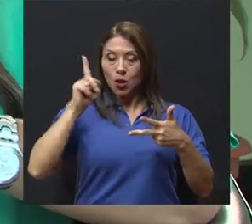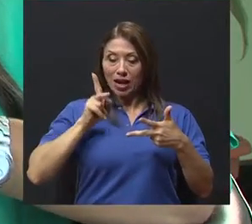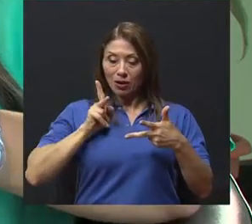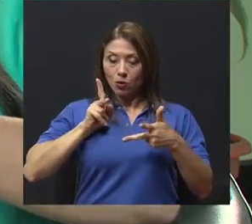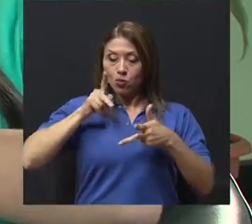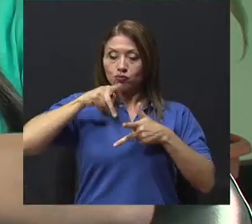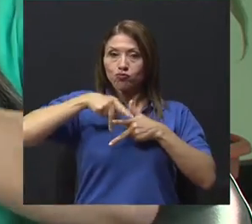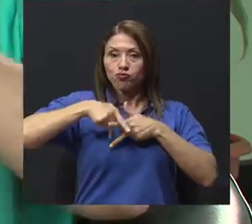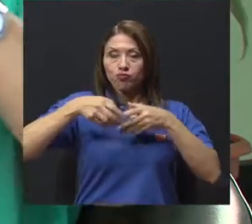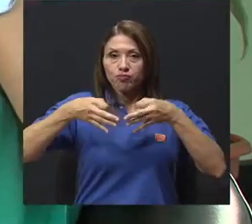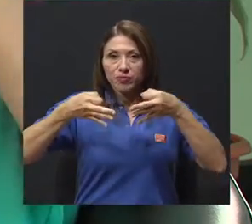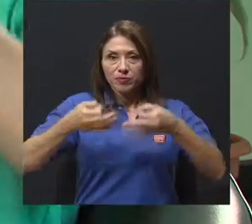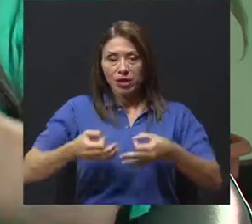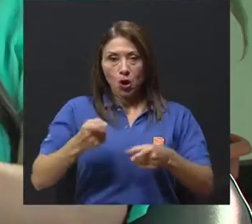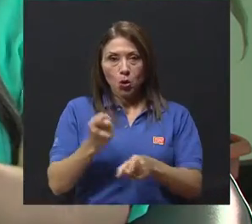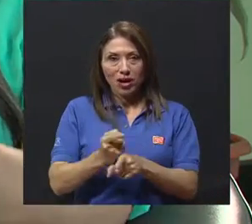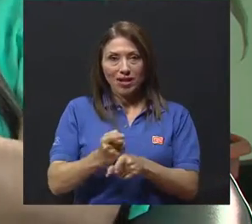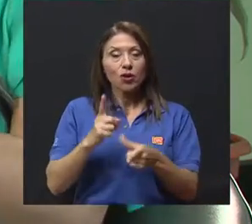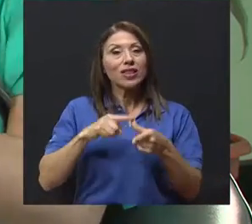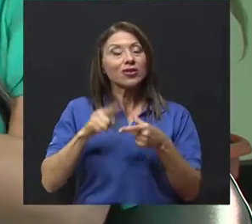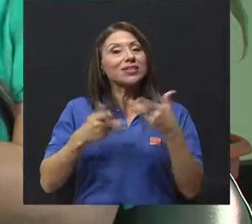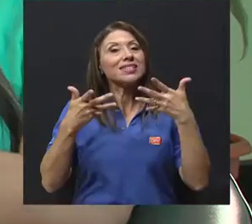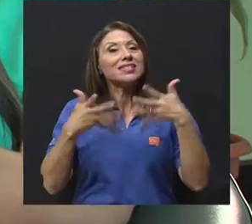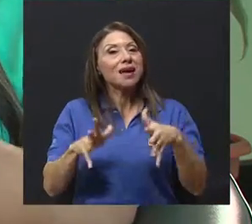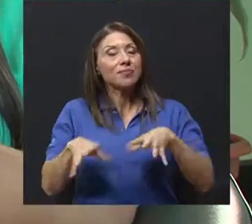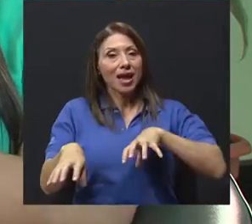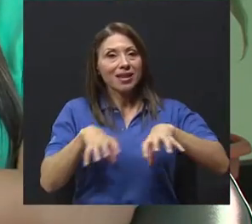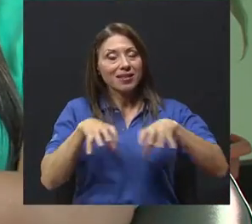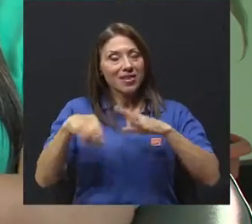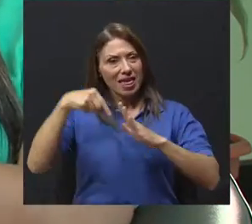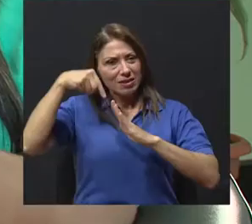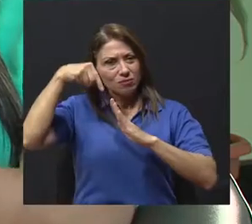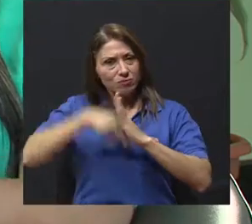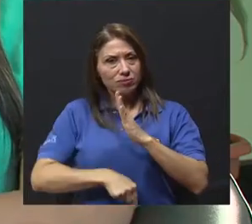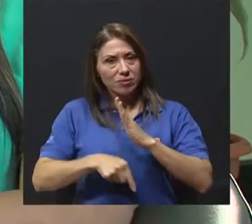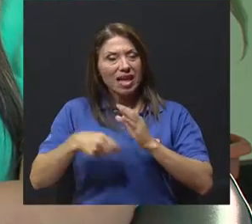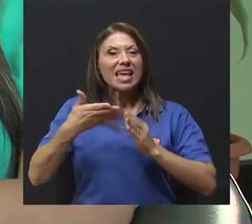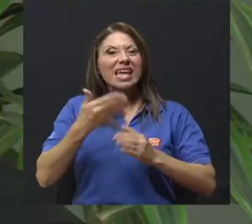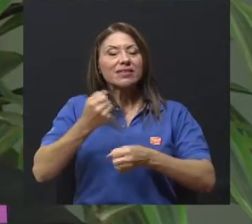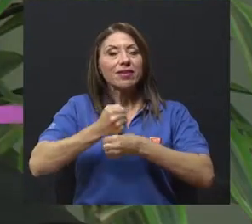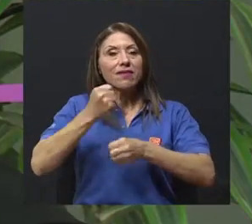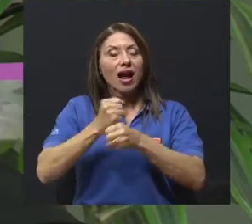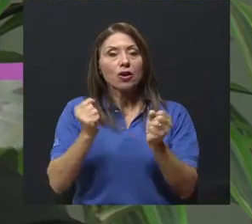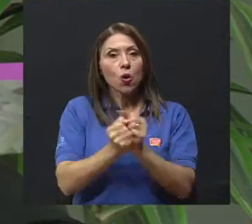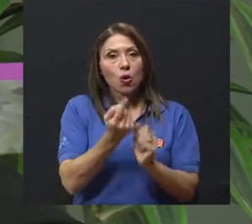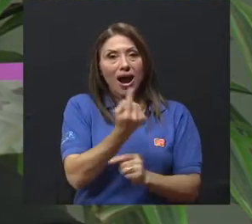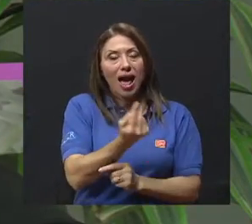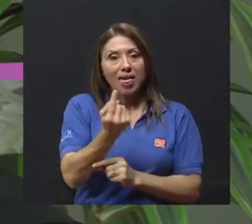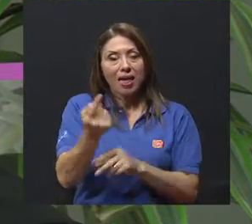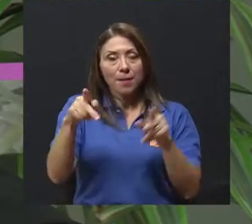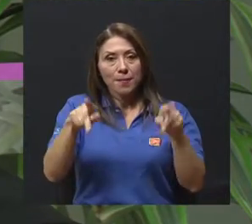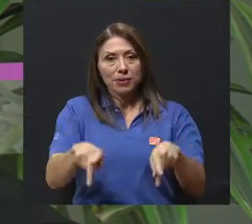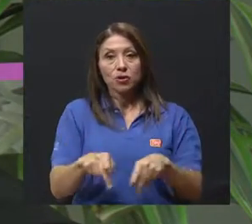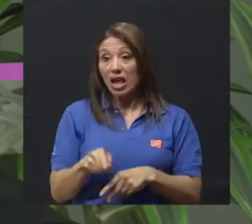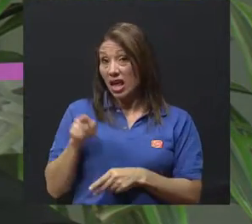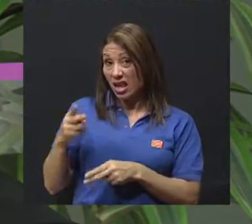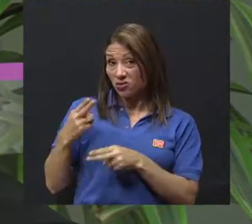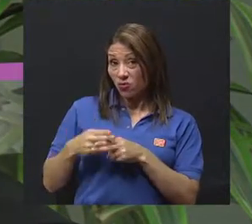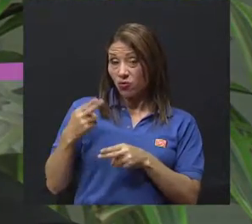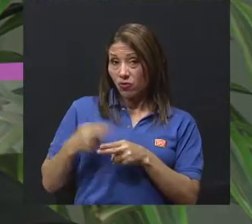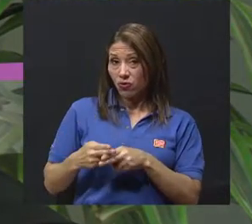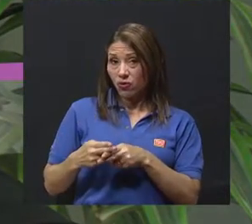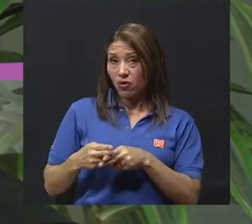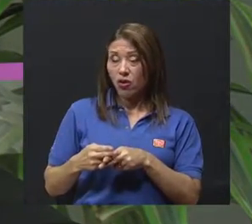correcta estimulación entonces viene la actividad de fondo lo que vamos trabajar con cada uno todos usted me mencionó es lo que ustedes conocen